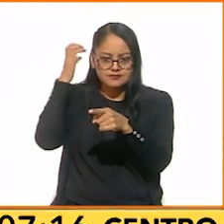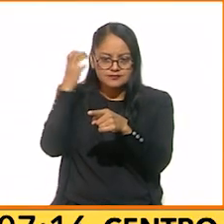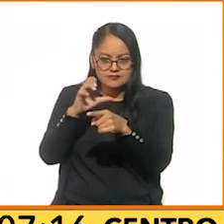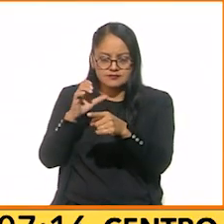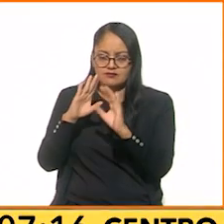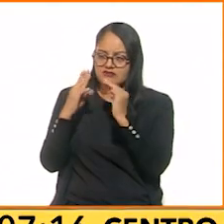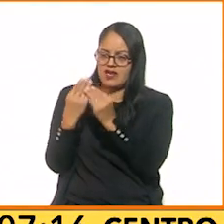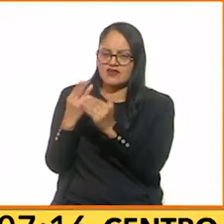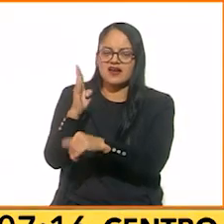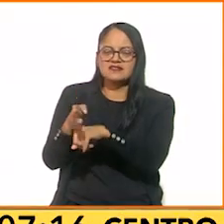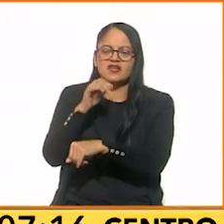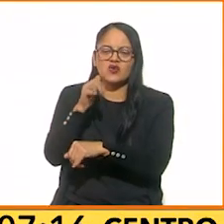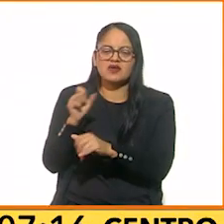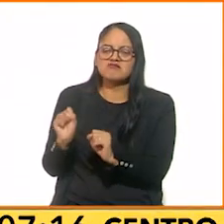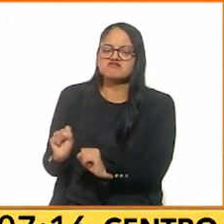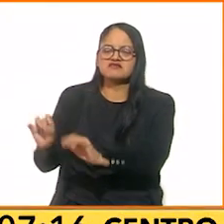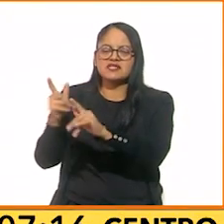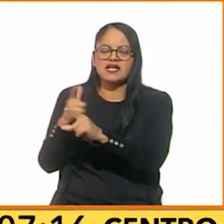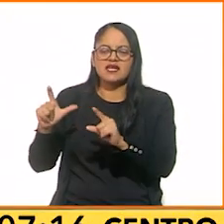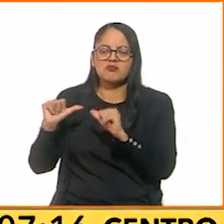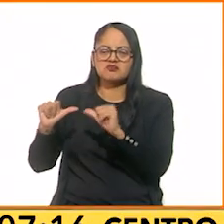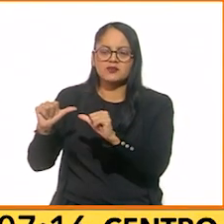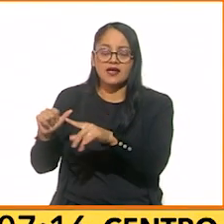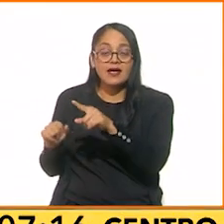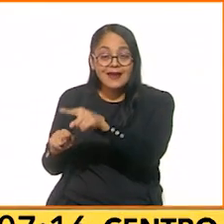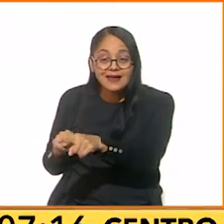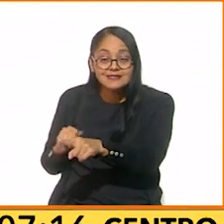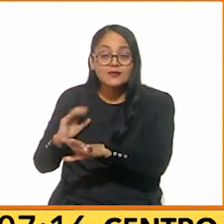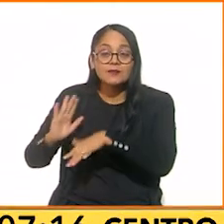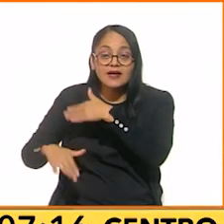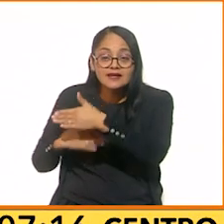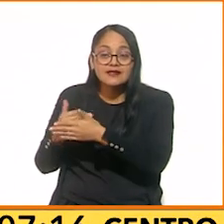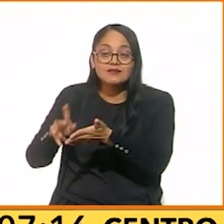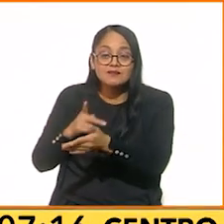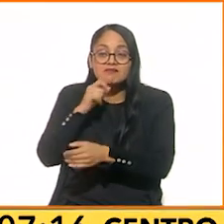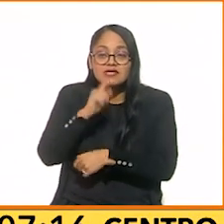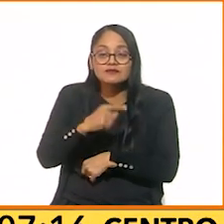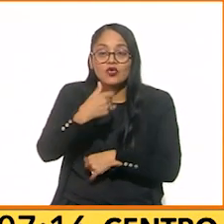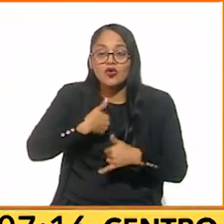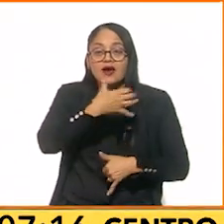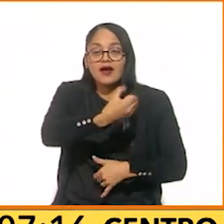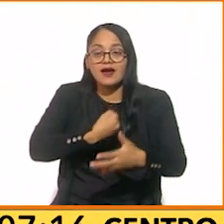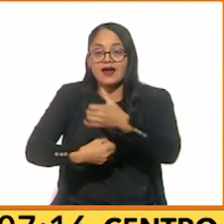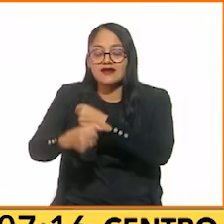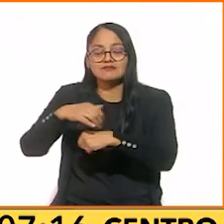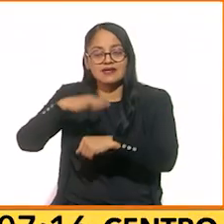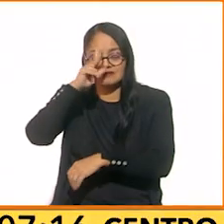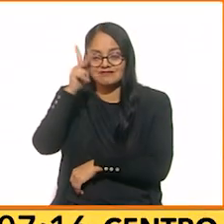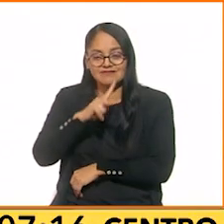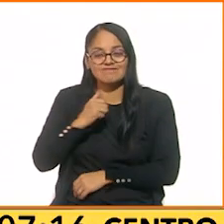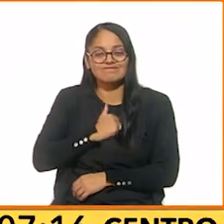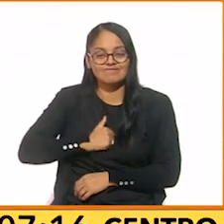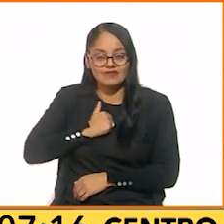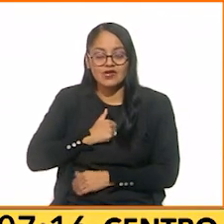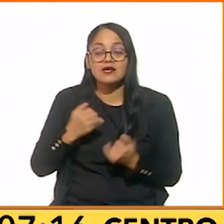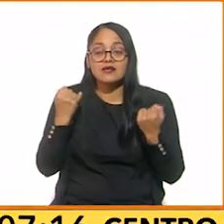sean sancionados alimenta que este delito se repita. Y lo más doloroso de esto, Elvira, es que